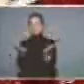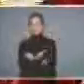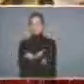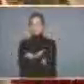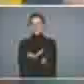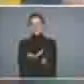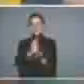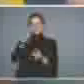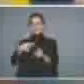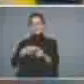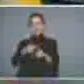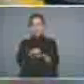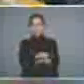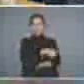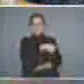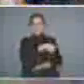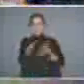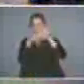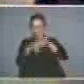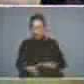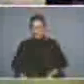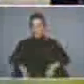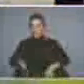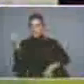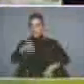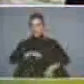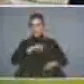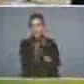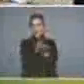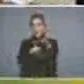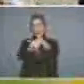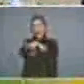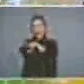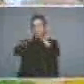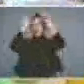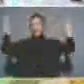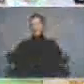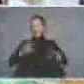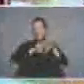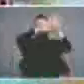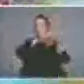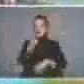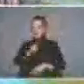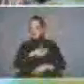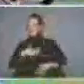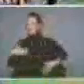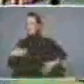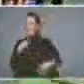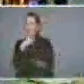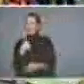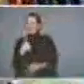a juego las medias y el pantalón. Guante de portero también quiero yo. Qué guapo voy